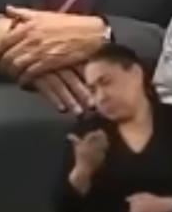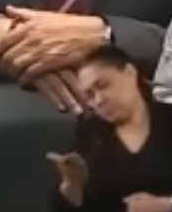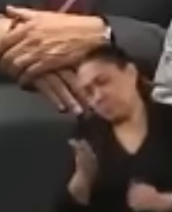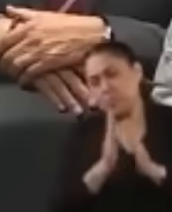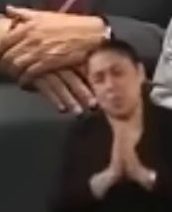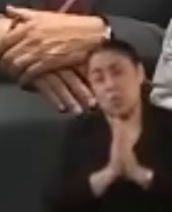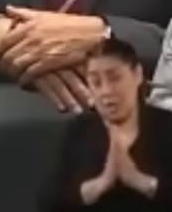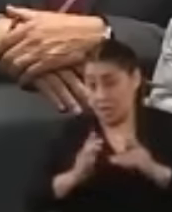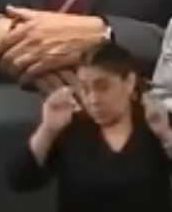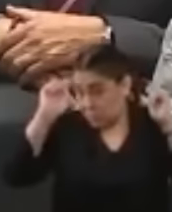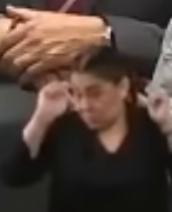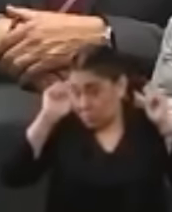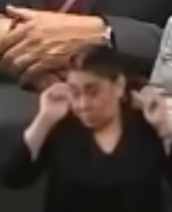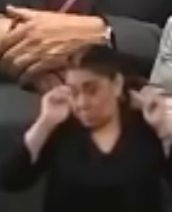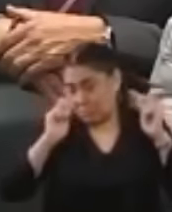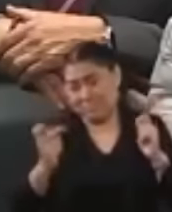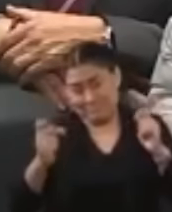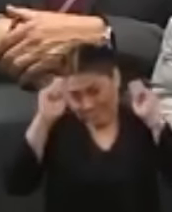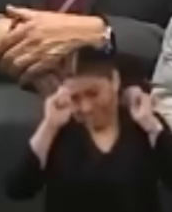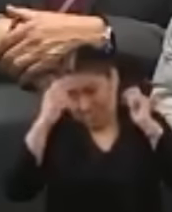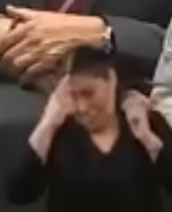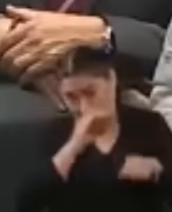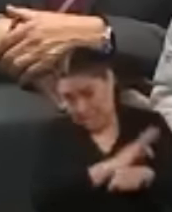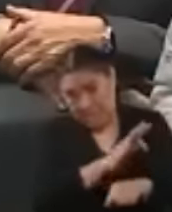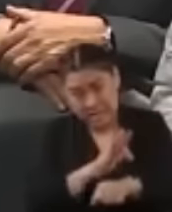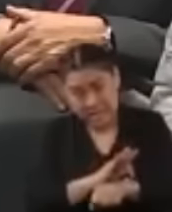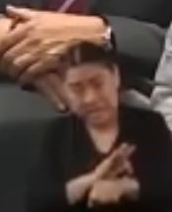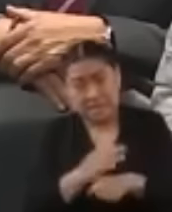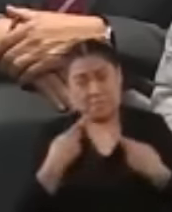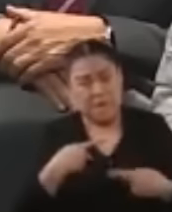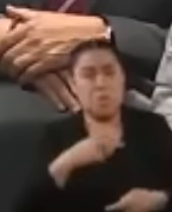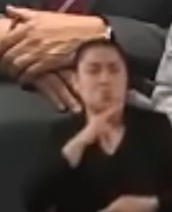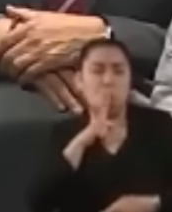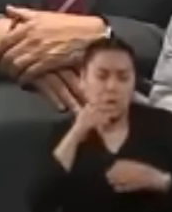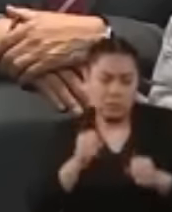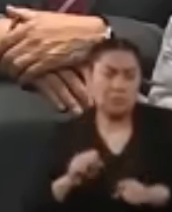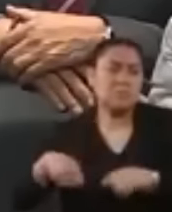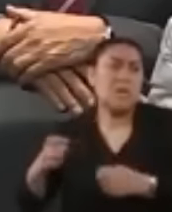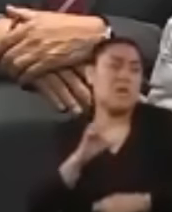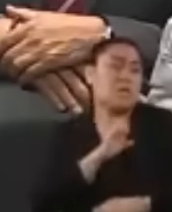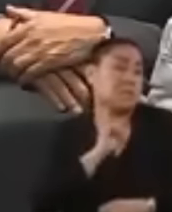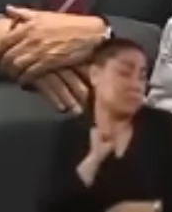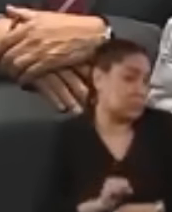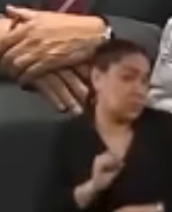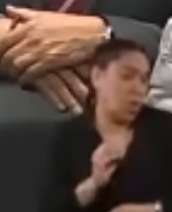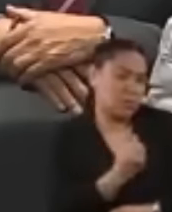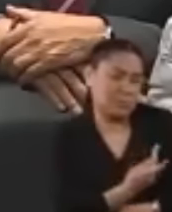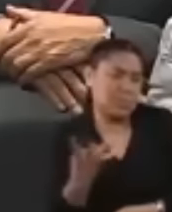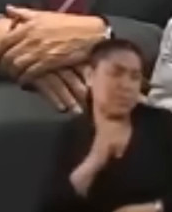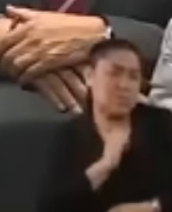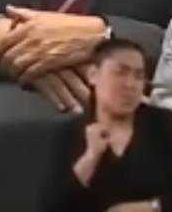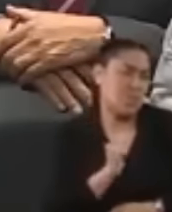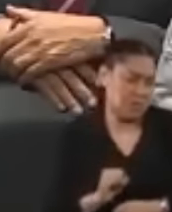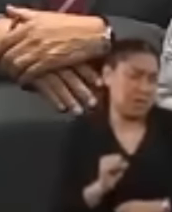sombreritos que representan un movimiento social por una corbata o varias corbatas. Concluya, diputada, porque ustedes si es